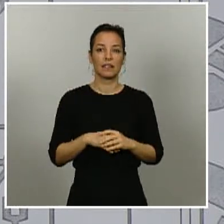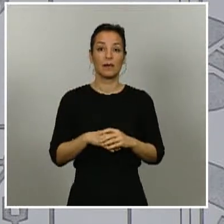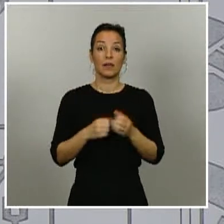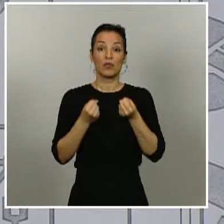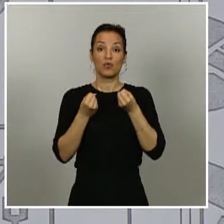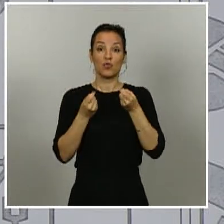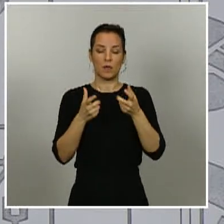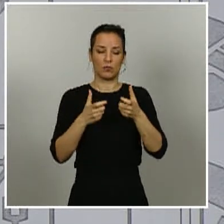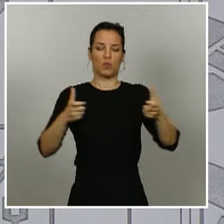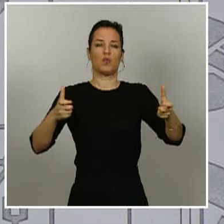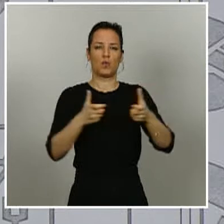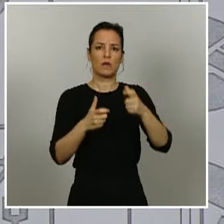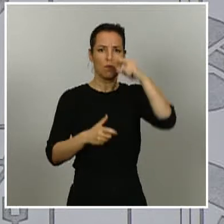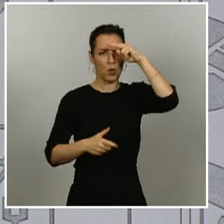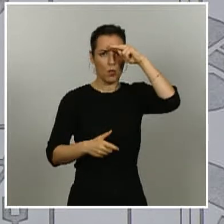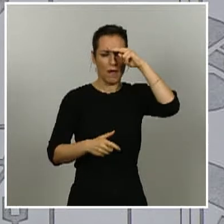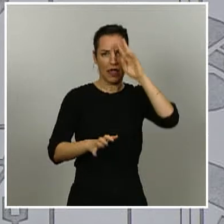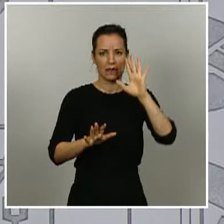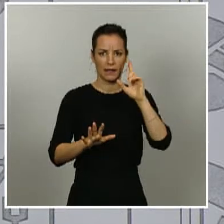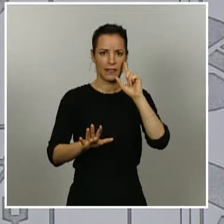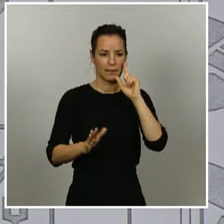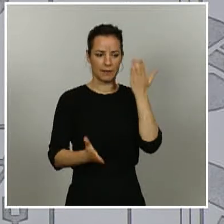que valorarlas con mucho cuidado, pero